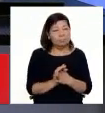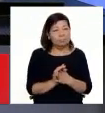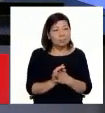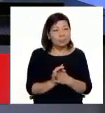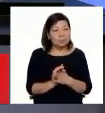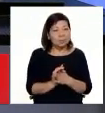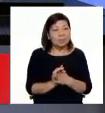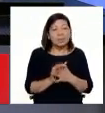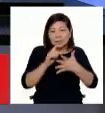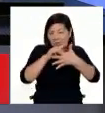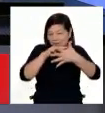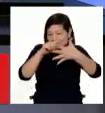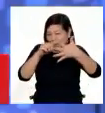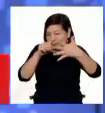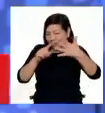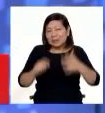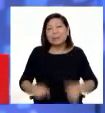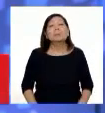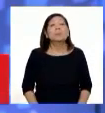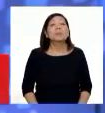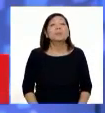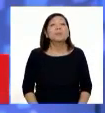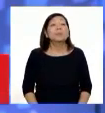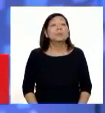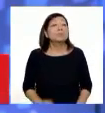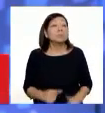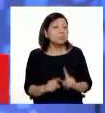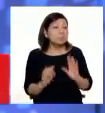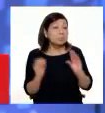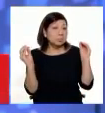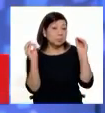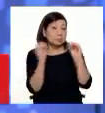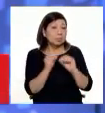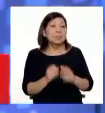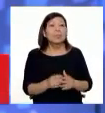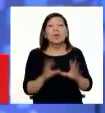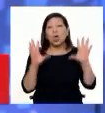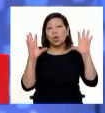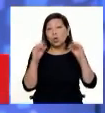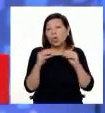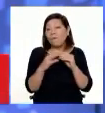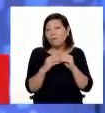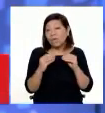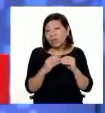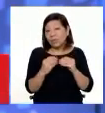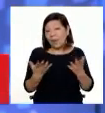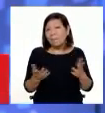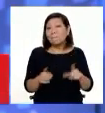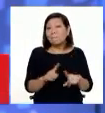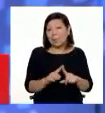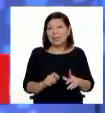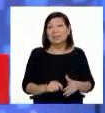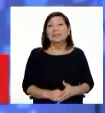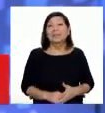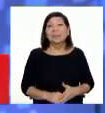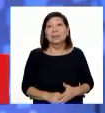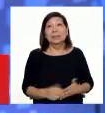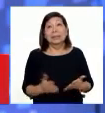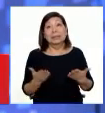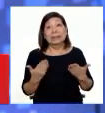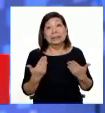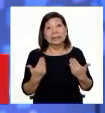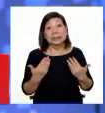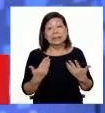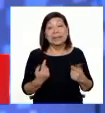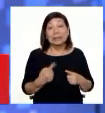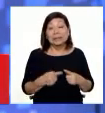las vamos a comer en Así una es. Sola vez. Y díganos, por ejemplo, algunos estamos reemplazando la cena por fruta, ya que también uno, con estos golpes de calor